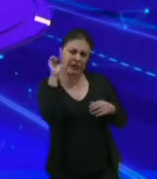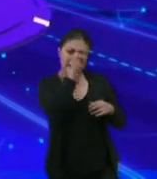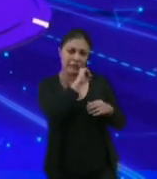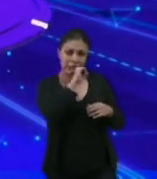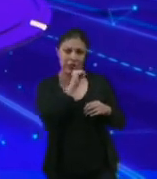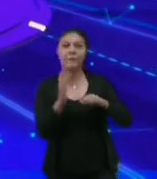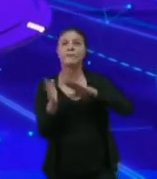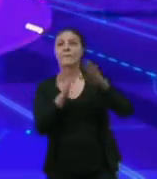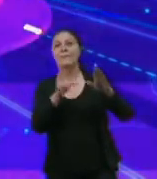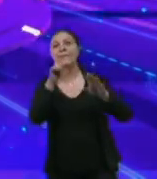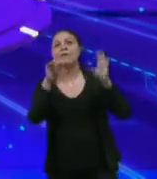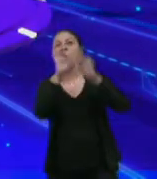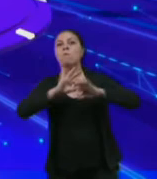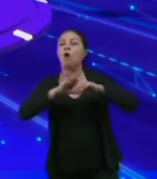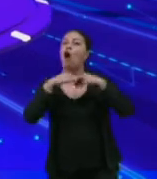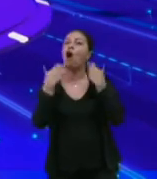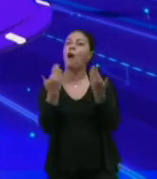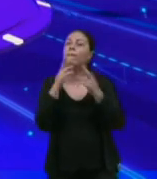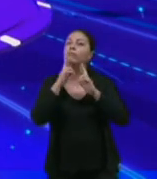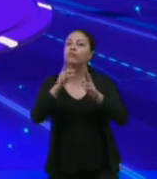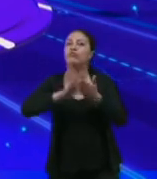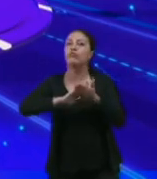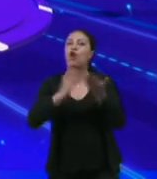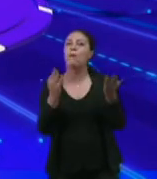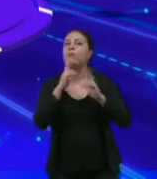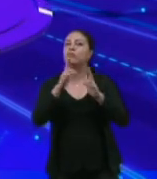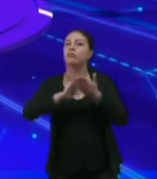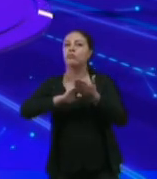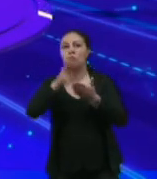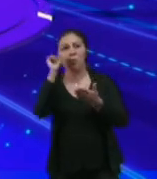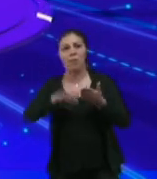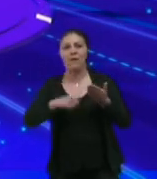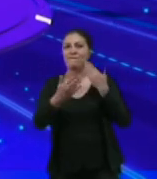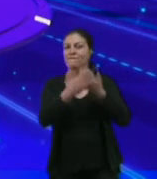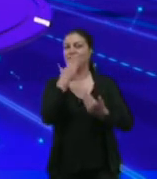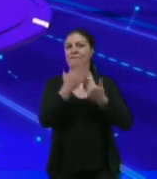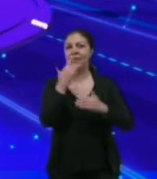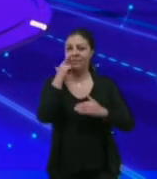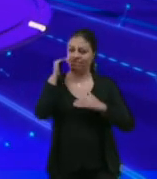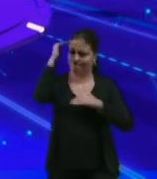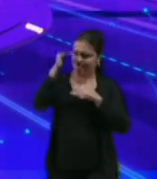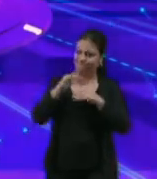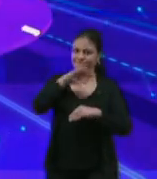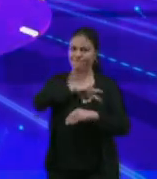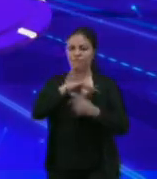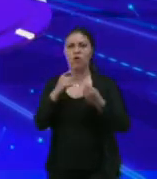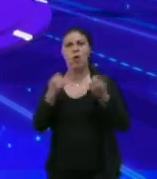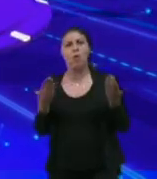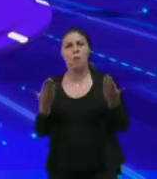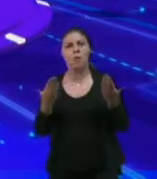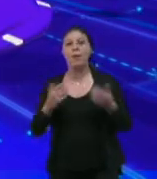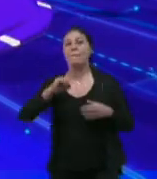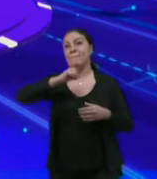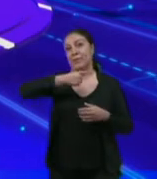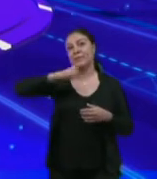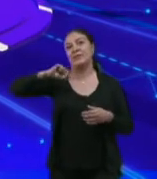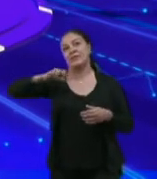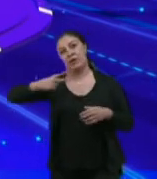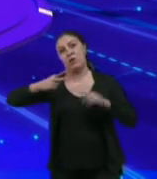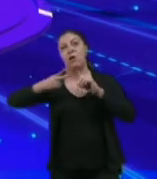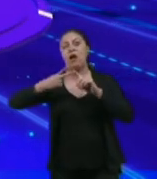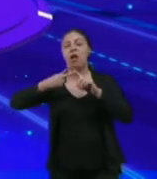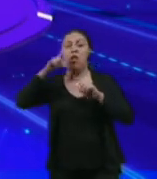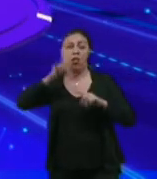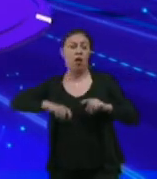validar la posible solución de la forma más rápida y económica posible la segunda conclusión no hay que estar súper